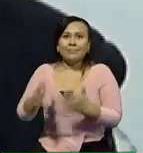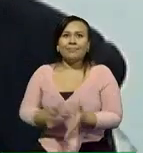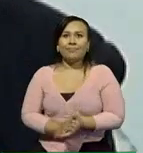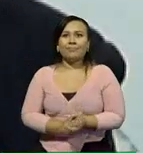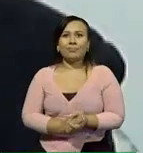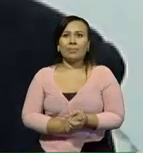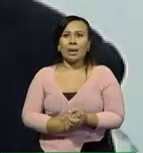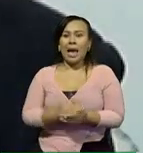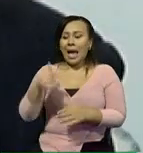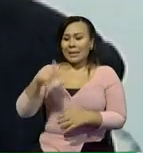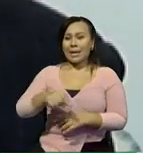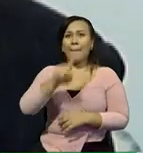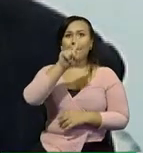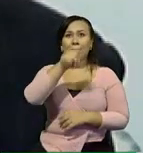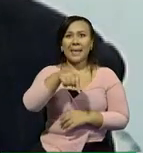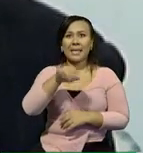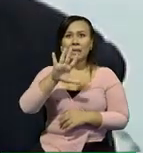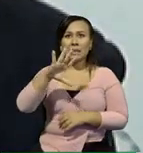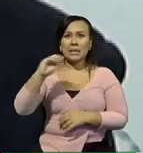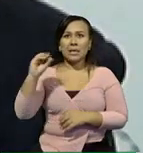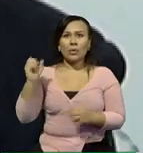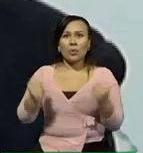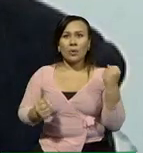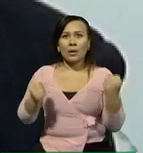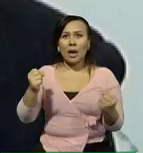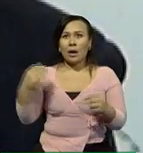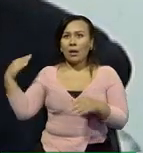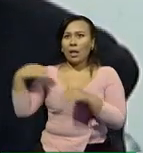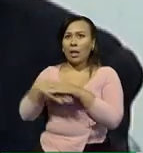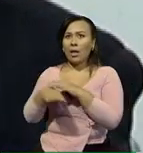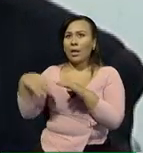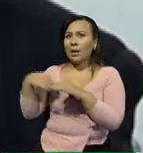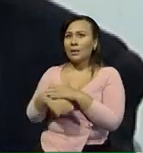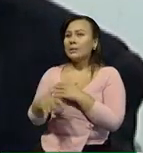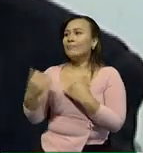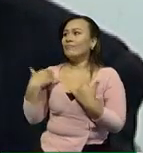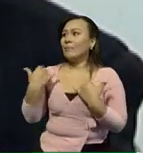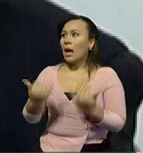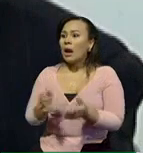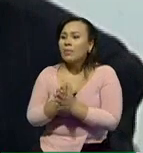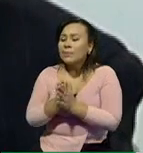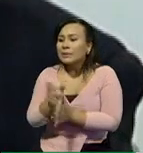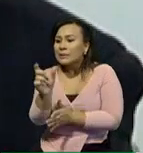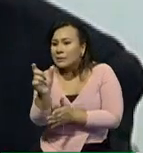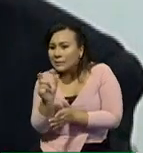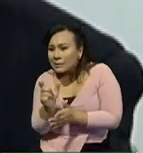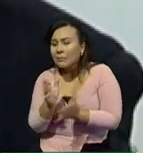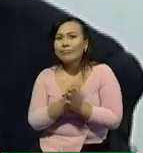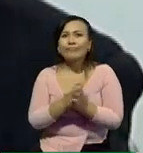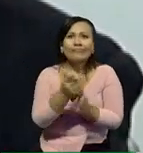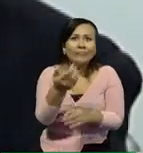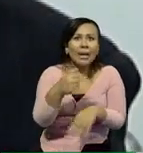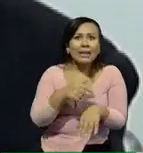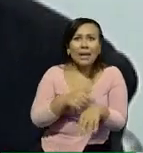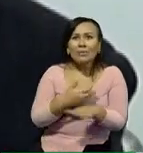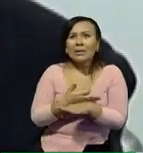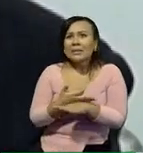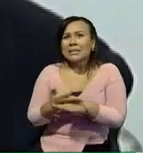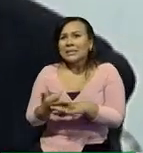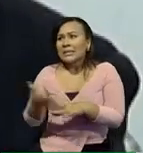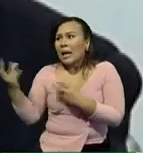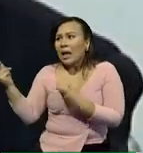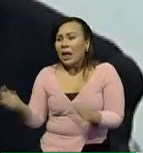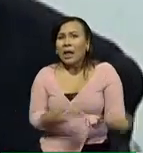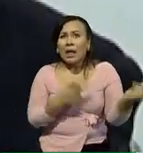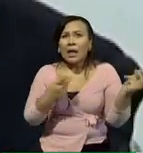de 1.500 vehículos y comenzar a pedir información, qué tiempo nos llevaría para que entren los